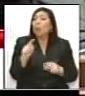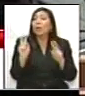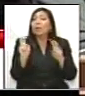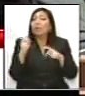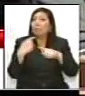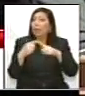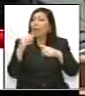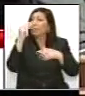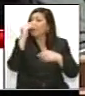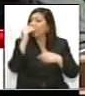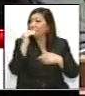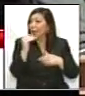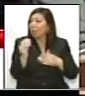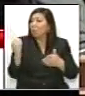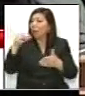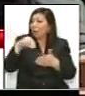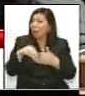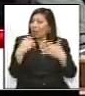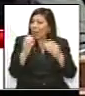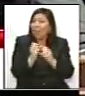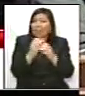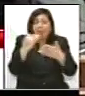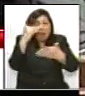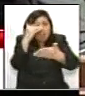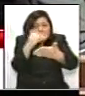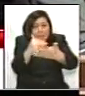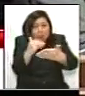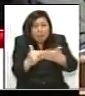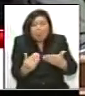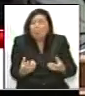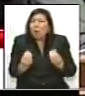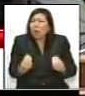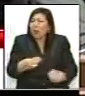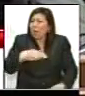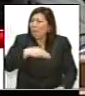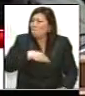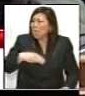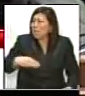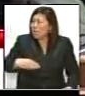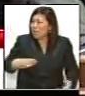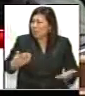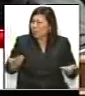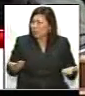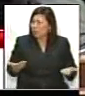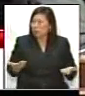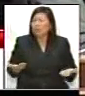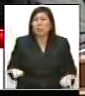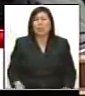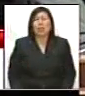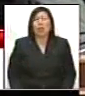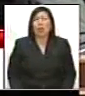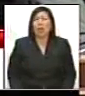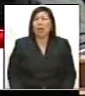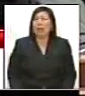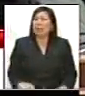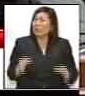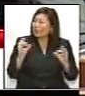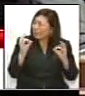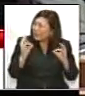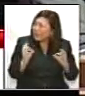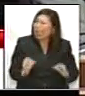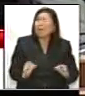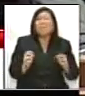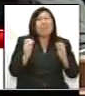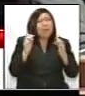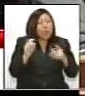temas y que se ha puesto fecha. ¿Por qué el ministro Salvador del Solar está en este